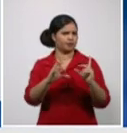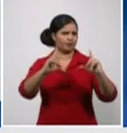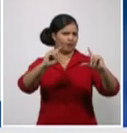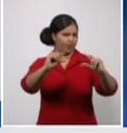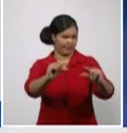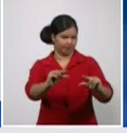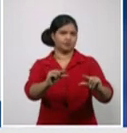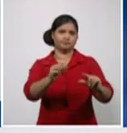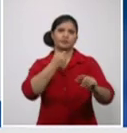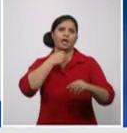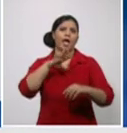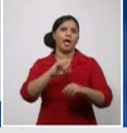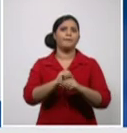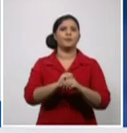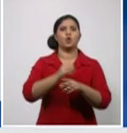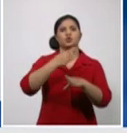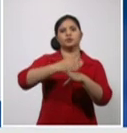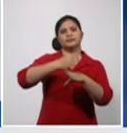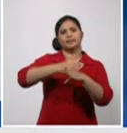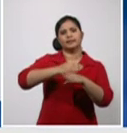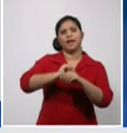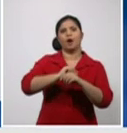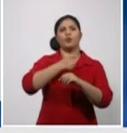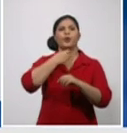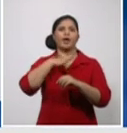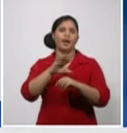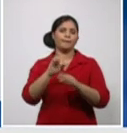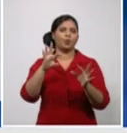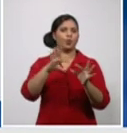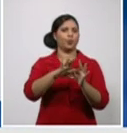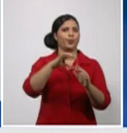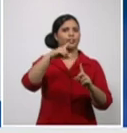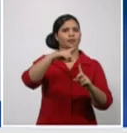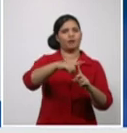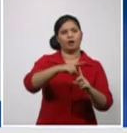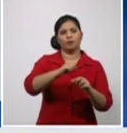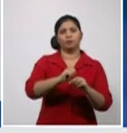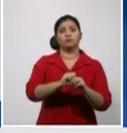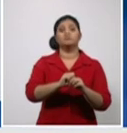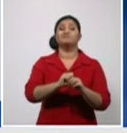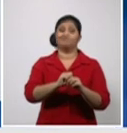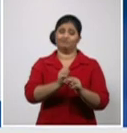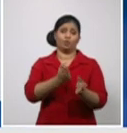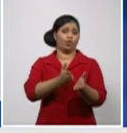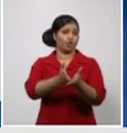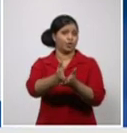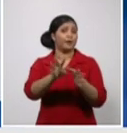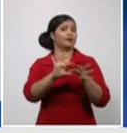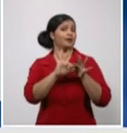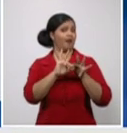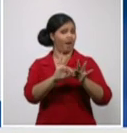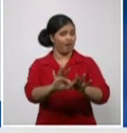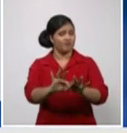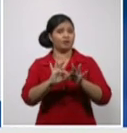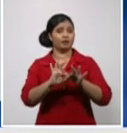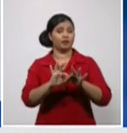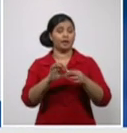apreciando una reducción, todavía muy elevada. Acuérdense que la mayoría de esas provincias no tenían